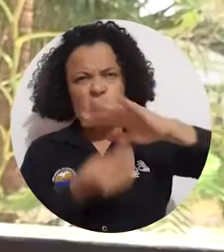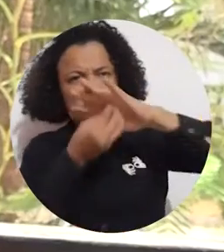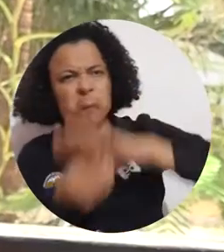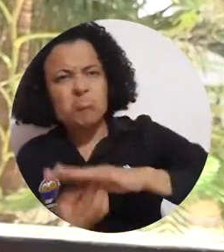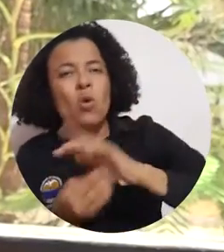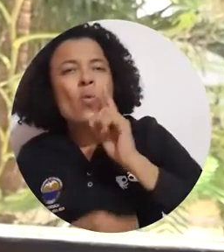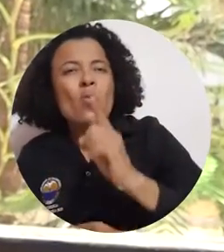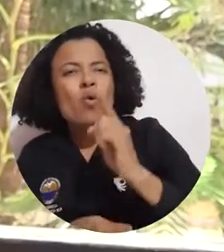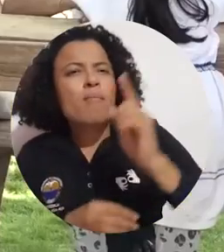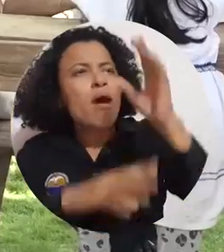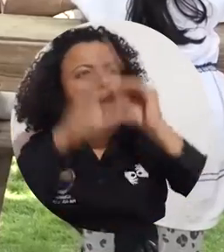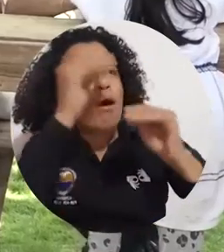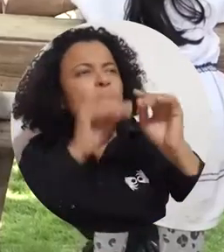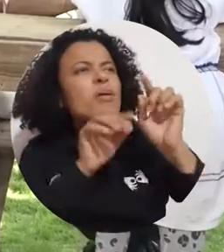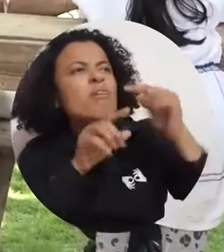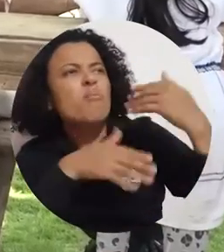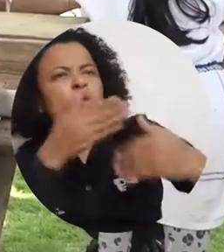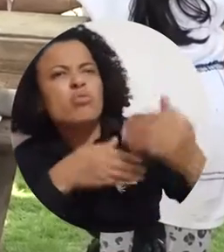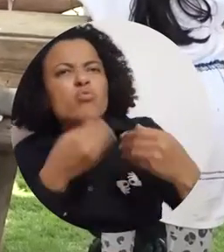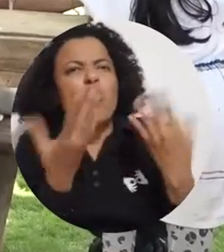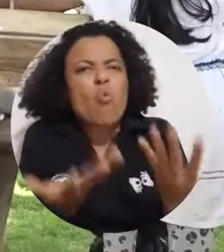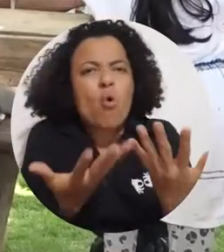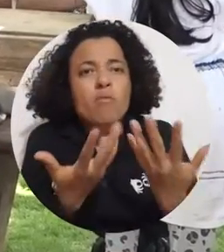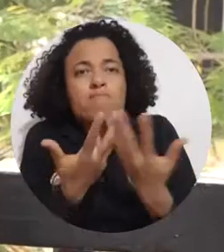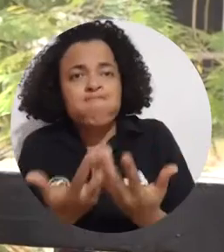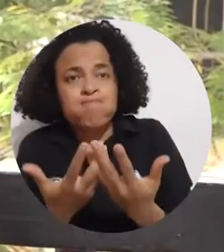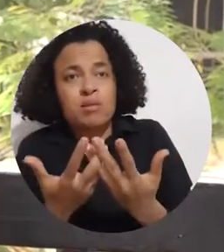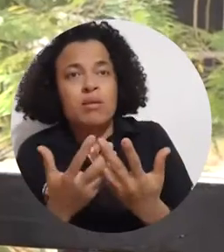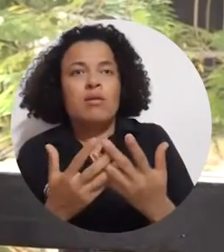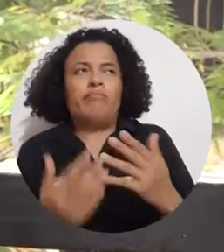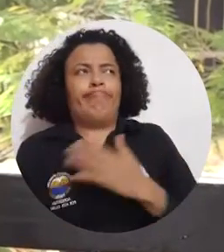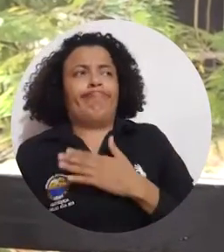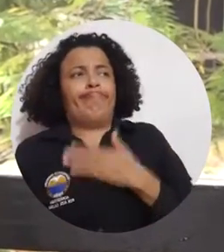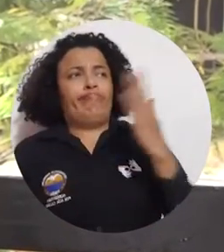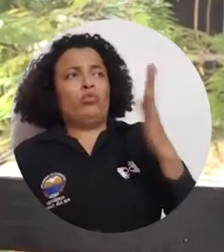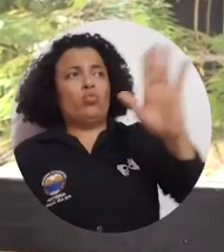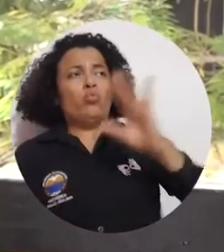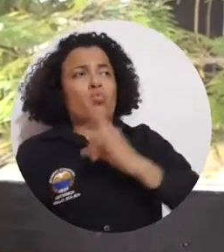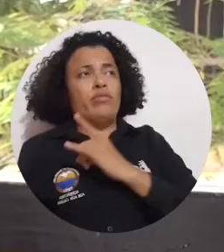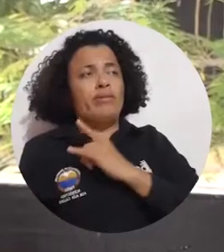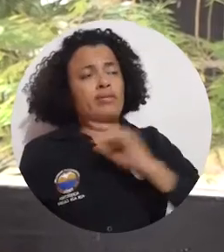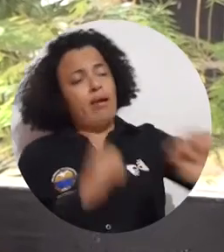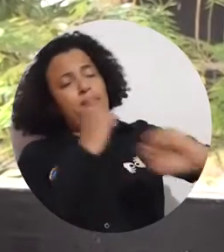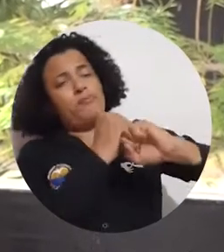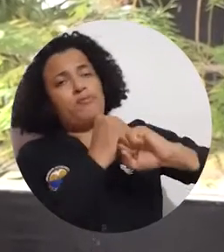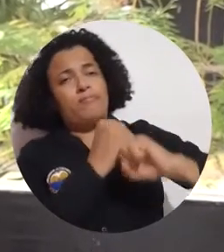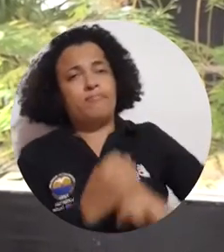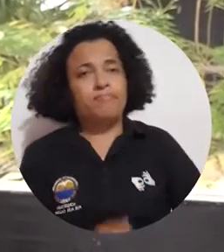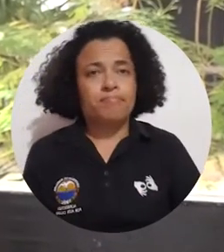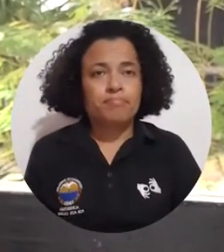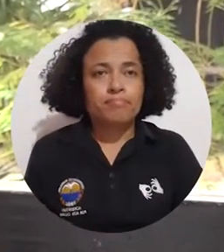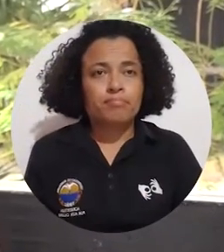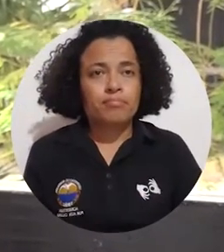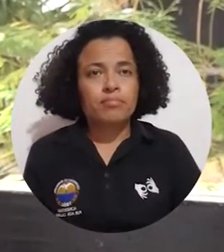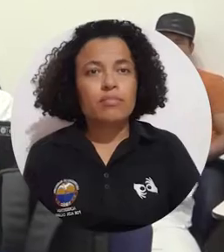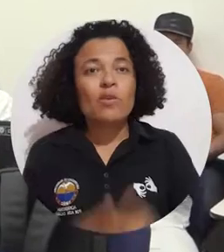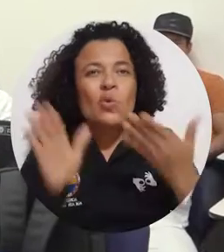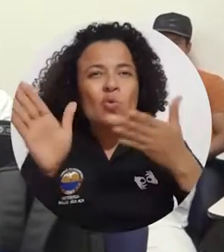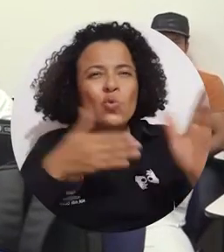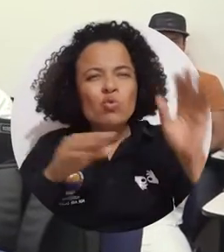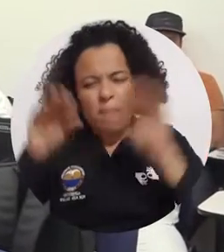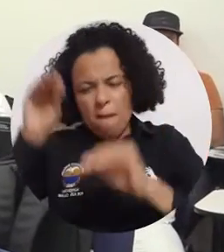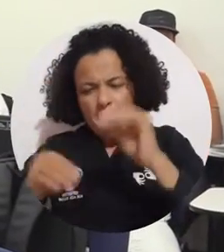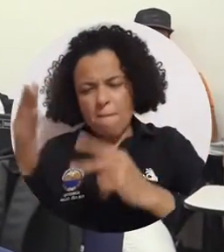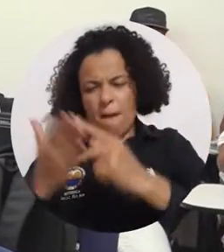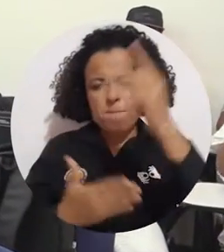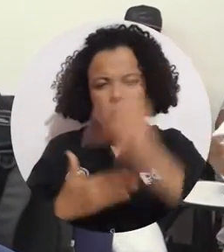mucho nuestros derechos por falta de conocimiento, de gestión. Entonces yo felicito a la universidad por el apoyo que nos ha brindado. El curso